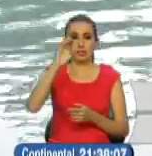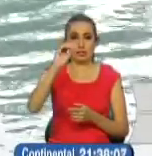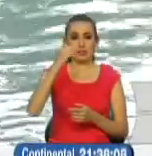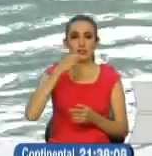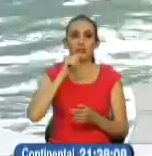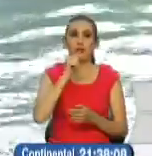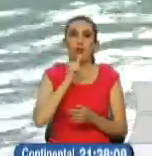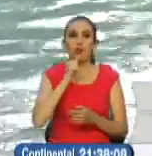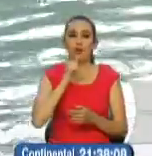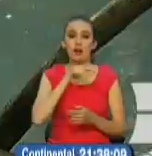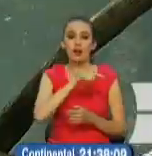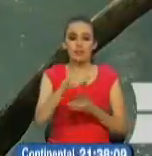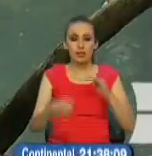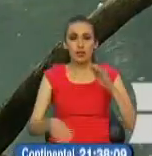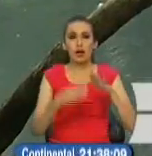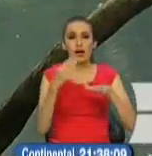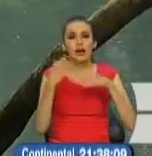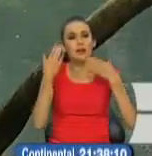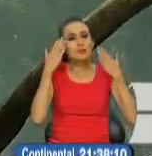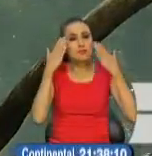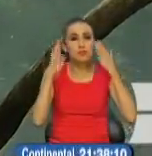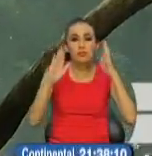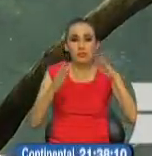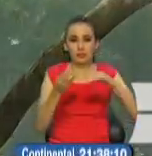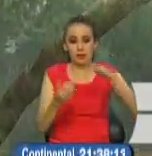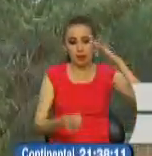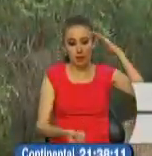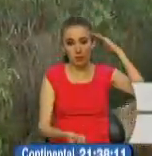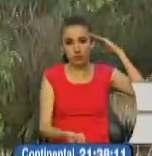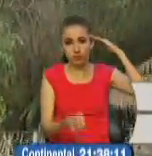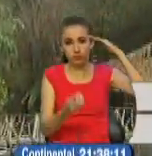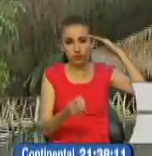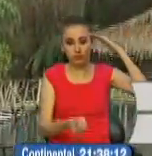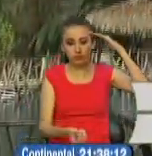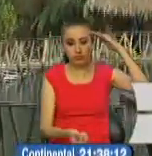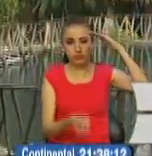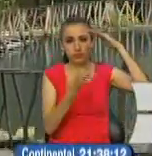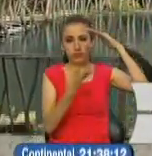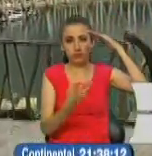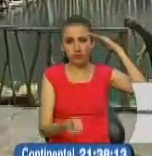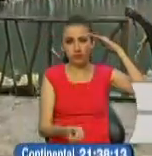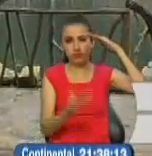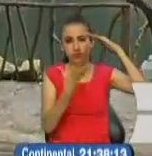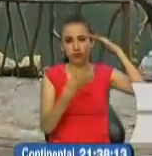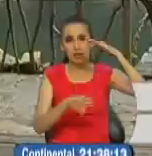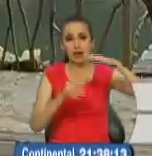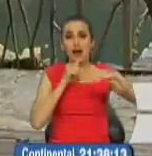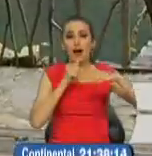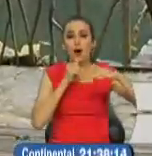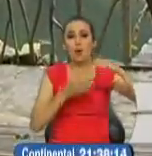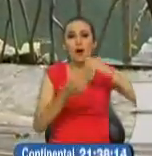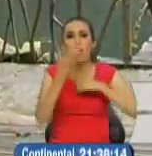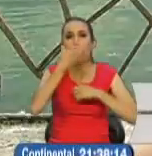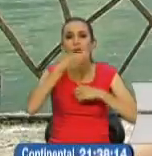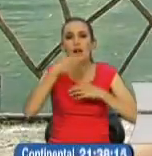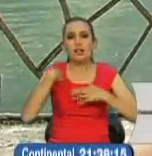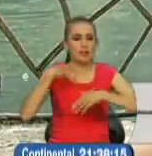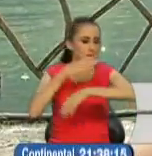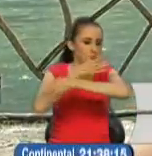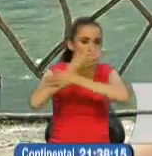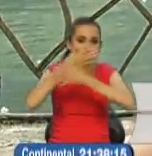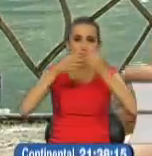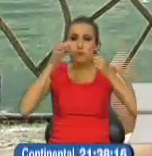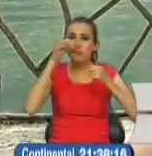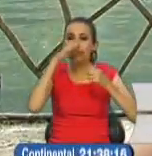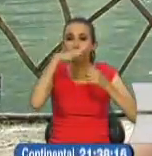esta agua con azufre lo emana probablemente un volcán subterráneo. Él detalla lo mágico de este lugar. Pero al bañarse no queda el olor en la piel, el